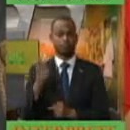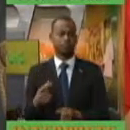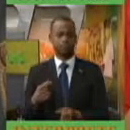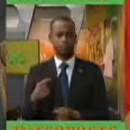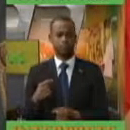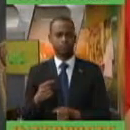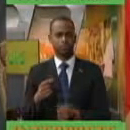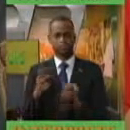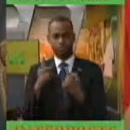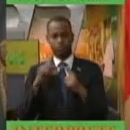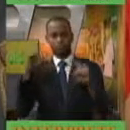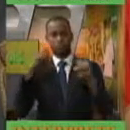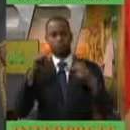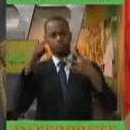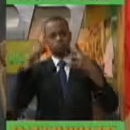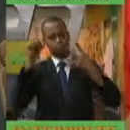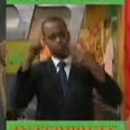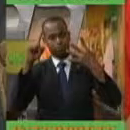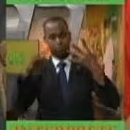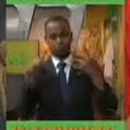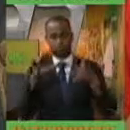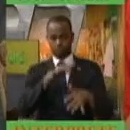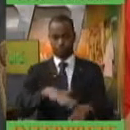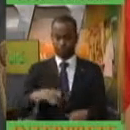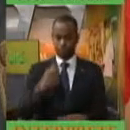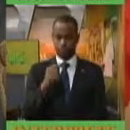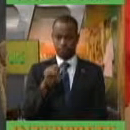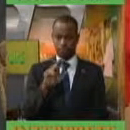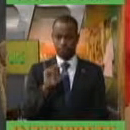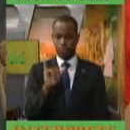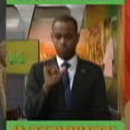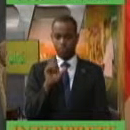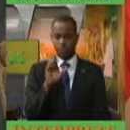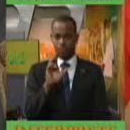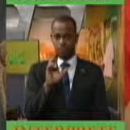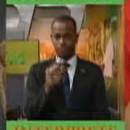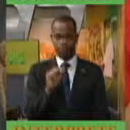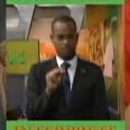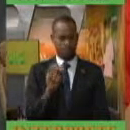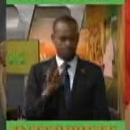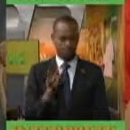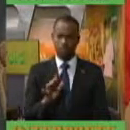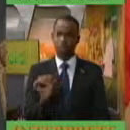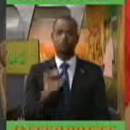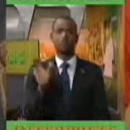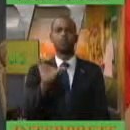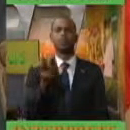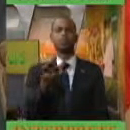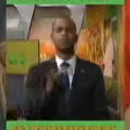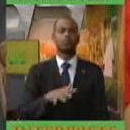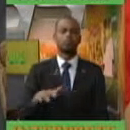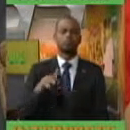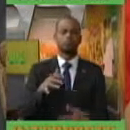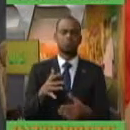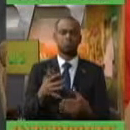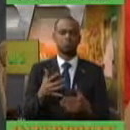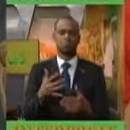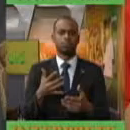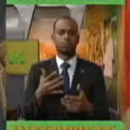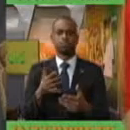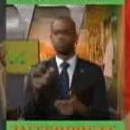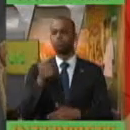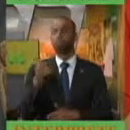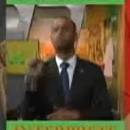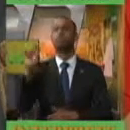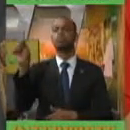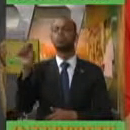hemos logrado cosas increíbles, no solamente para el municipio de Guayubín, sino que él, como dirige a Son Moreno, pues nos da la facilidad de llegar a